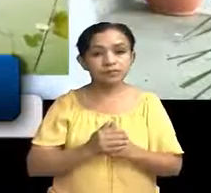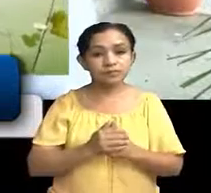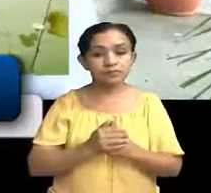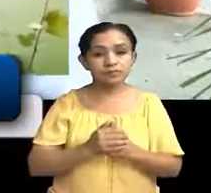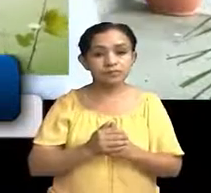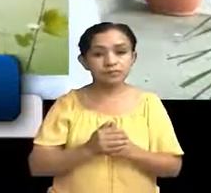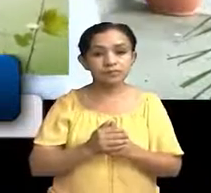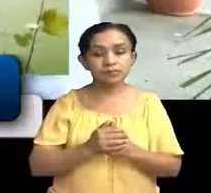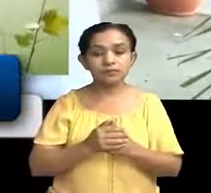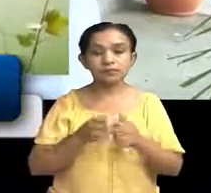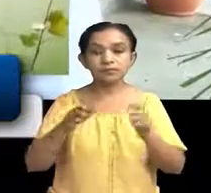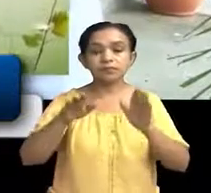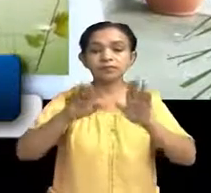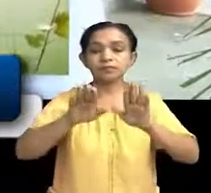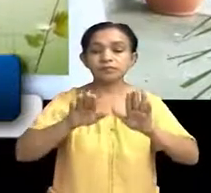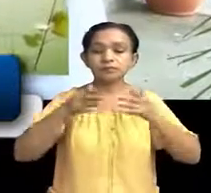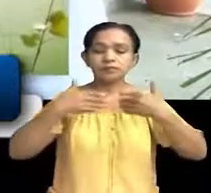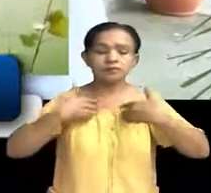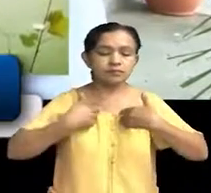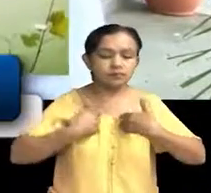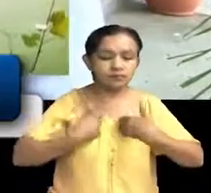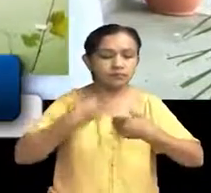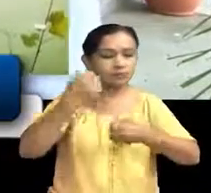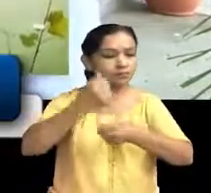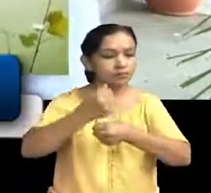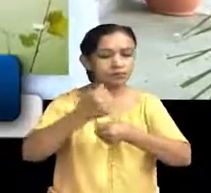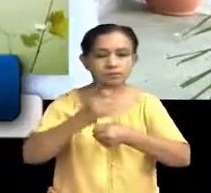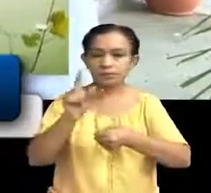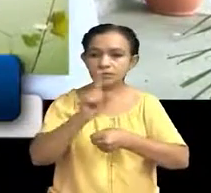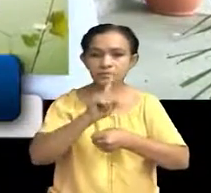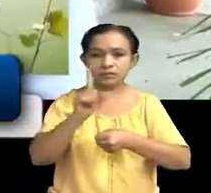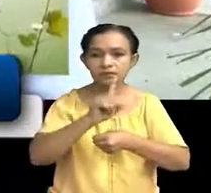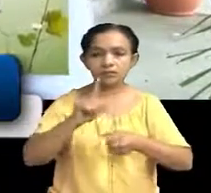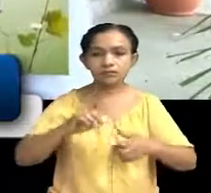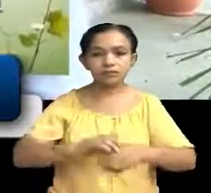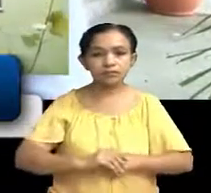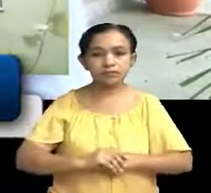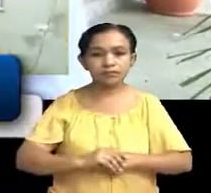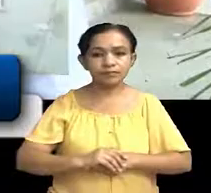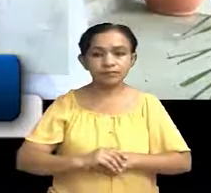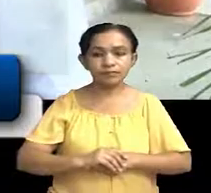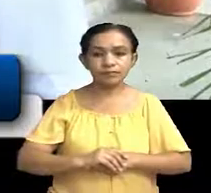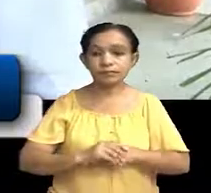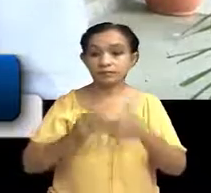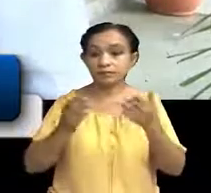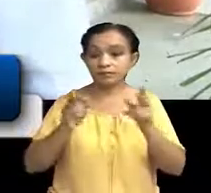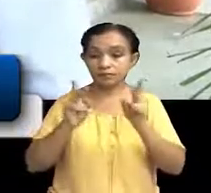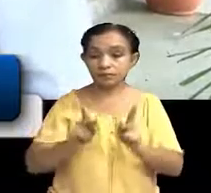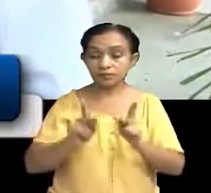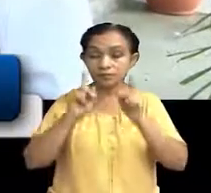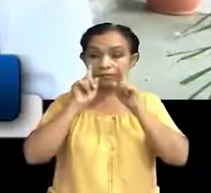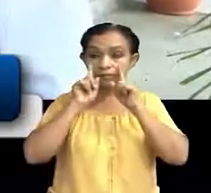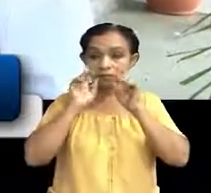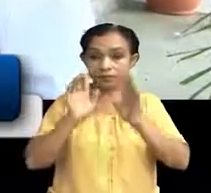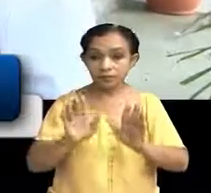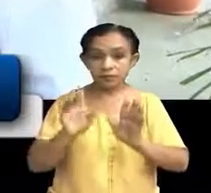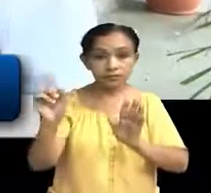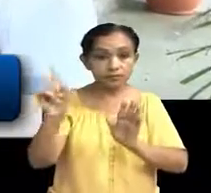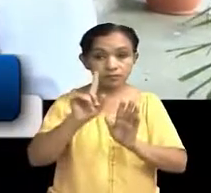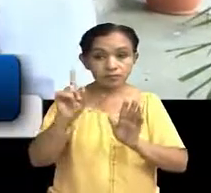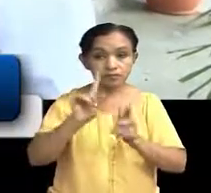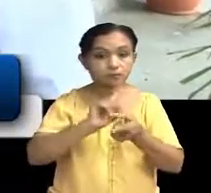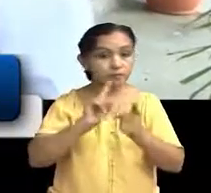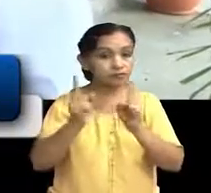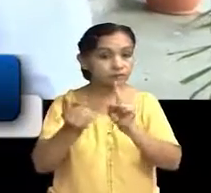me imagino, el reposo. No tiene que trabajar esos días. Meramente en cuanto al cuidado, no exponerse a